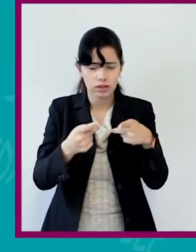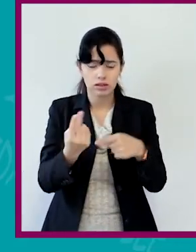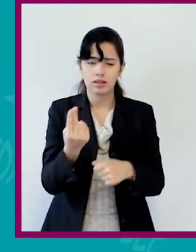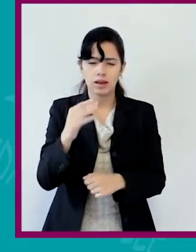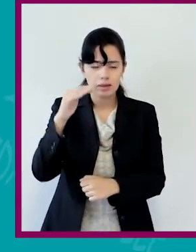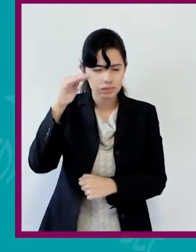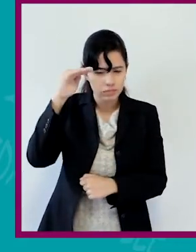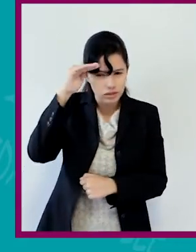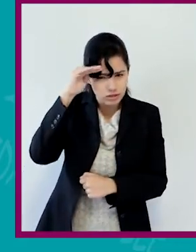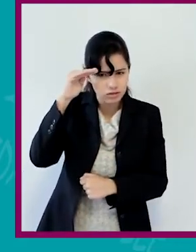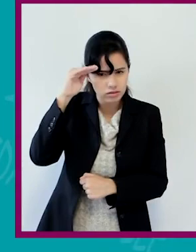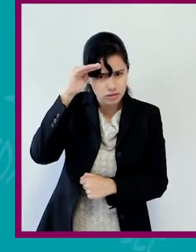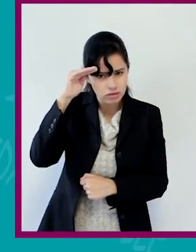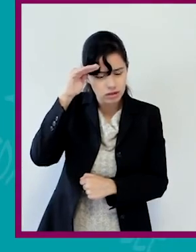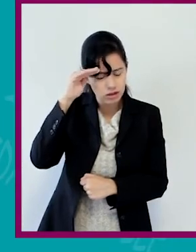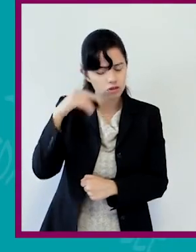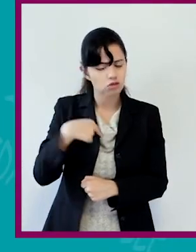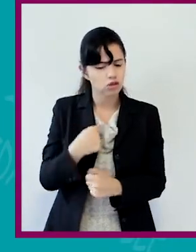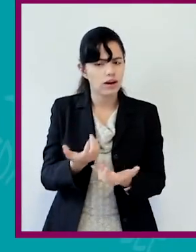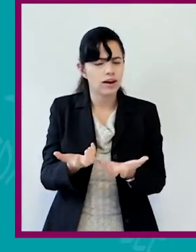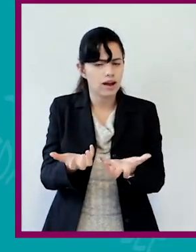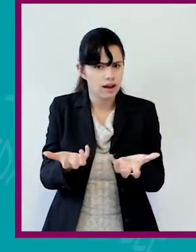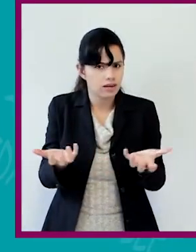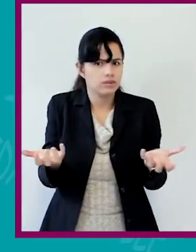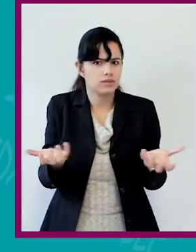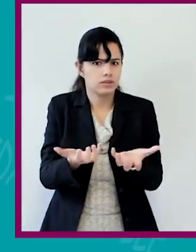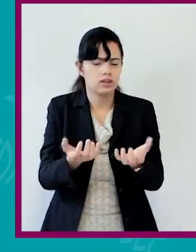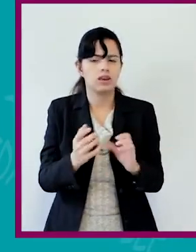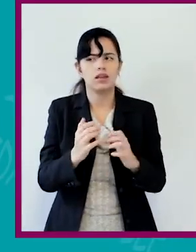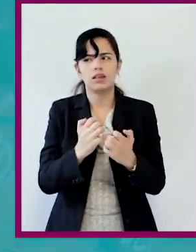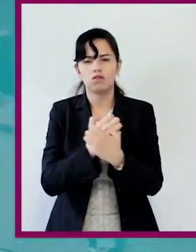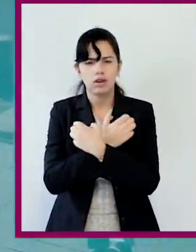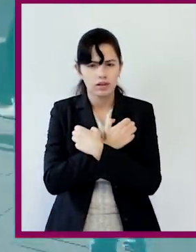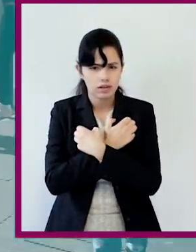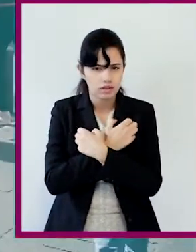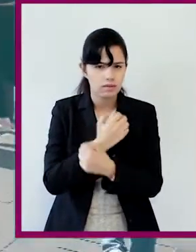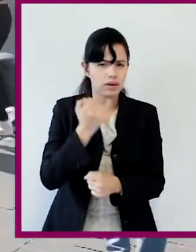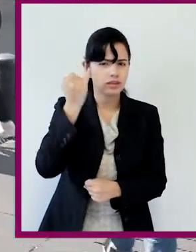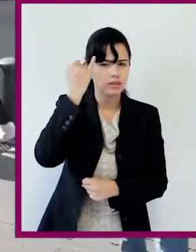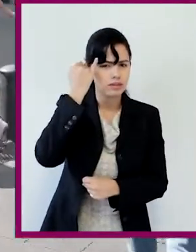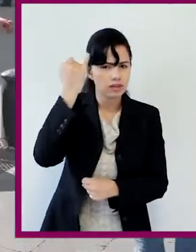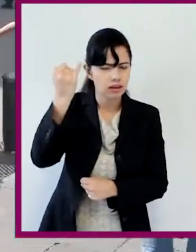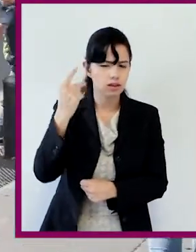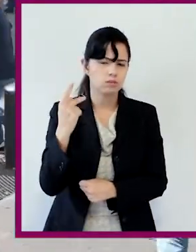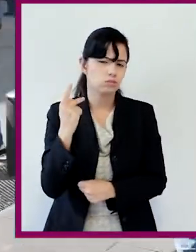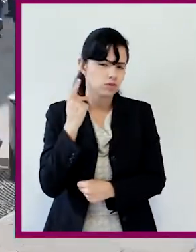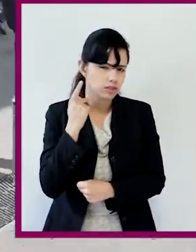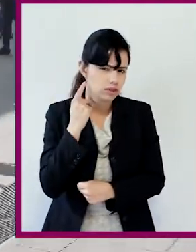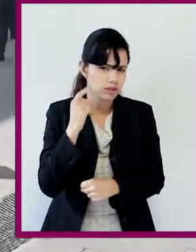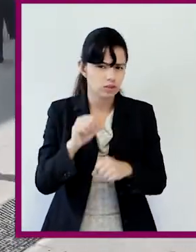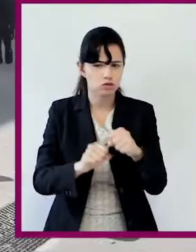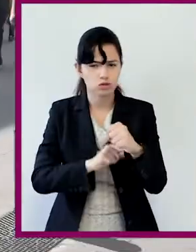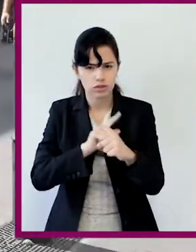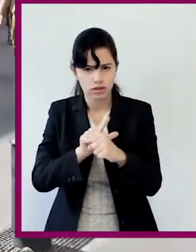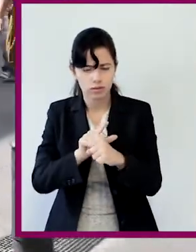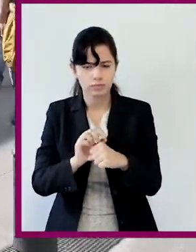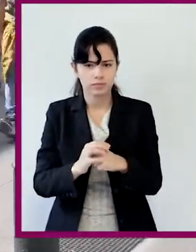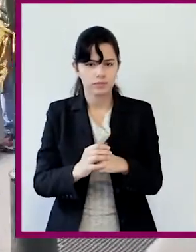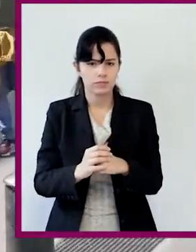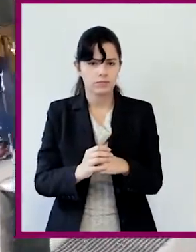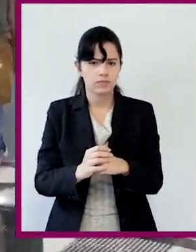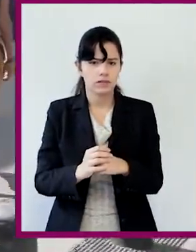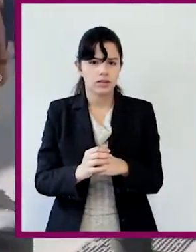de pensar y tomar acciones educativas, ideológicas, políticas,